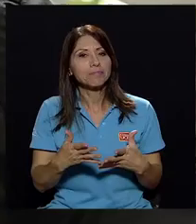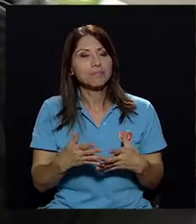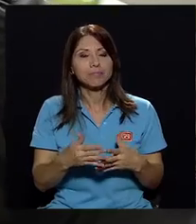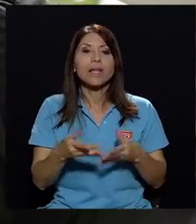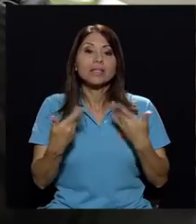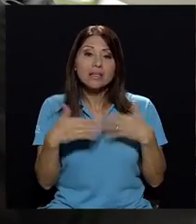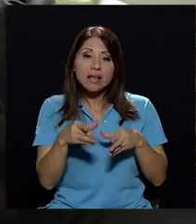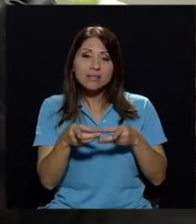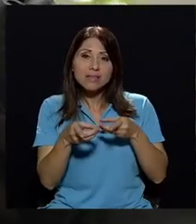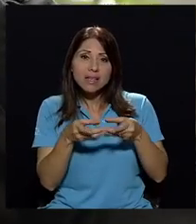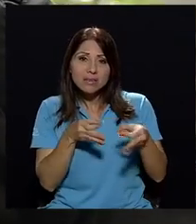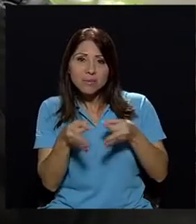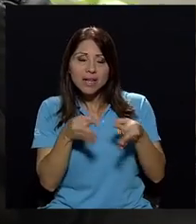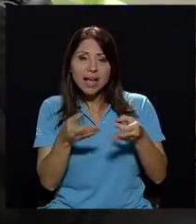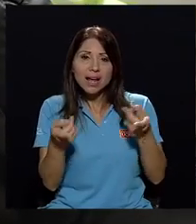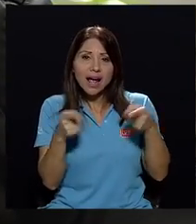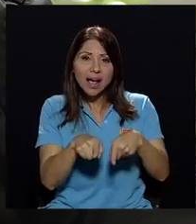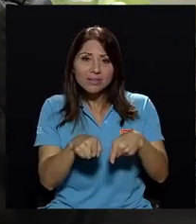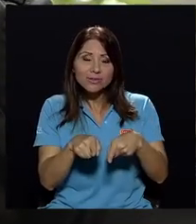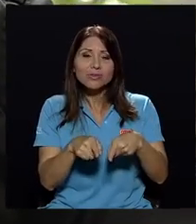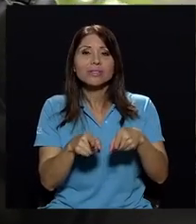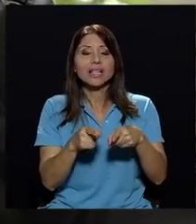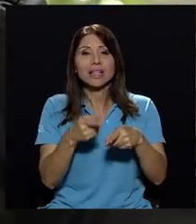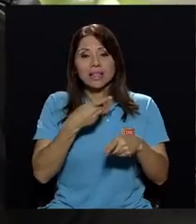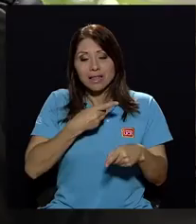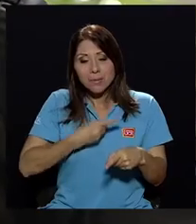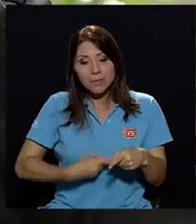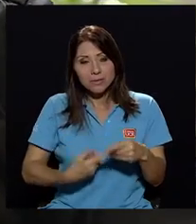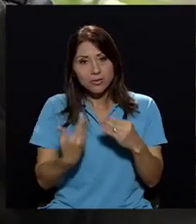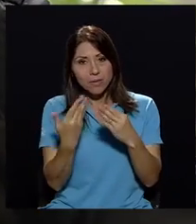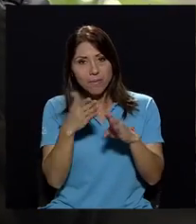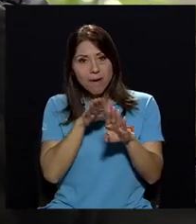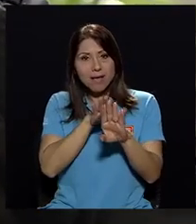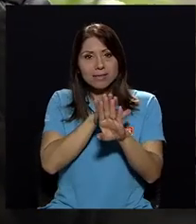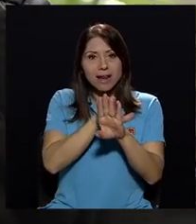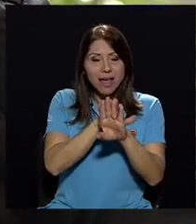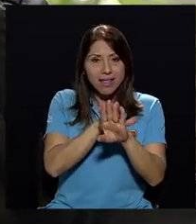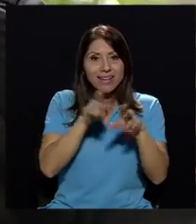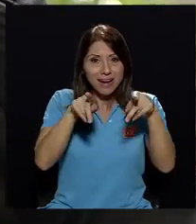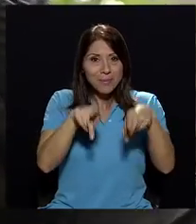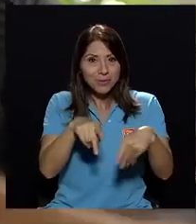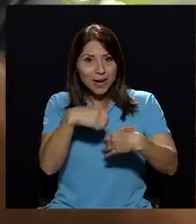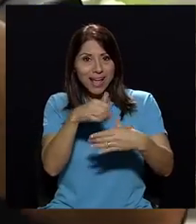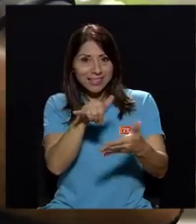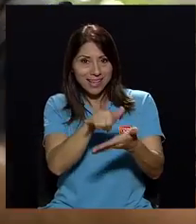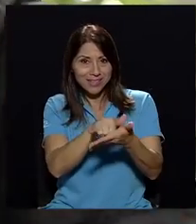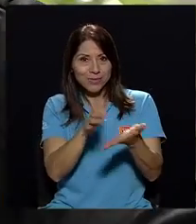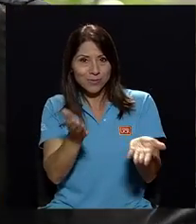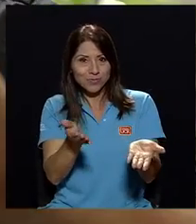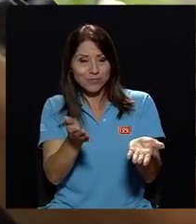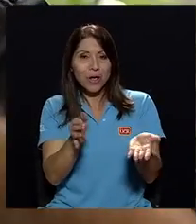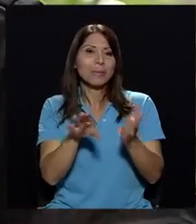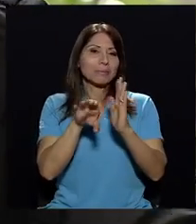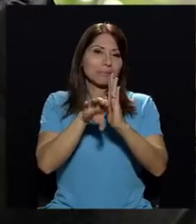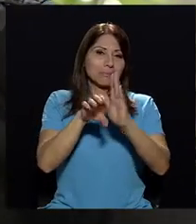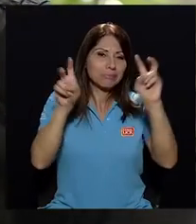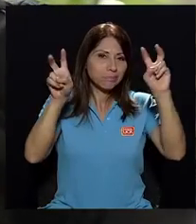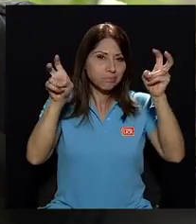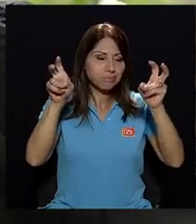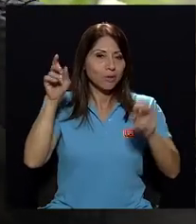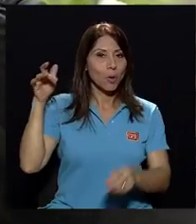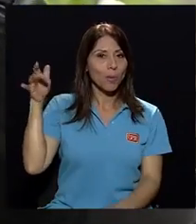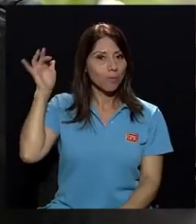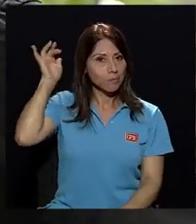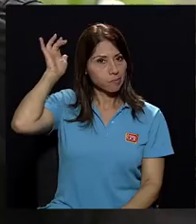perdón, de lo que se llama depresión enmascarada, en donde efectivamente la persona hace eso, ¿verdad? Se tapa, por así